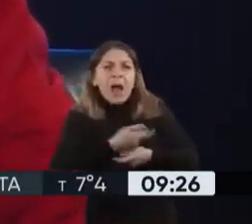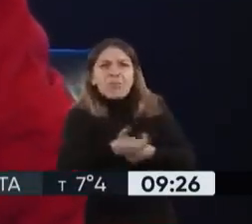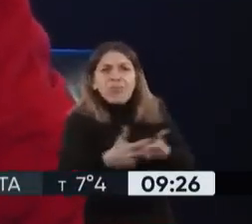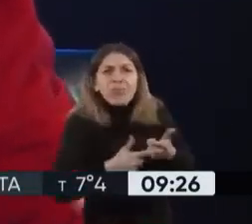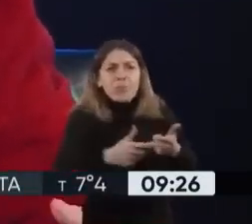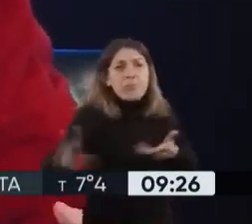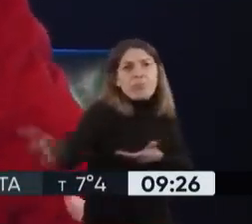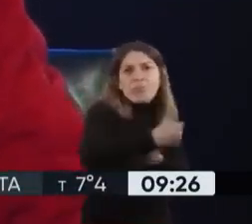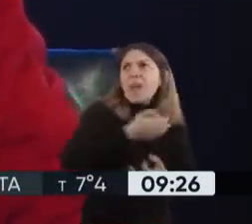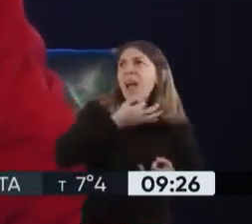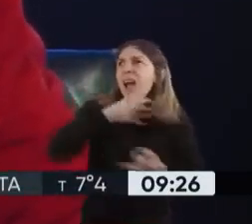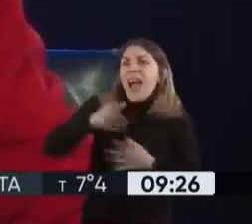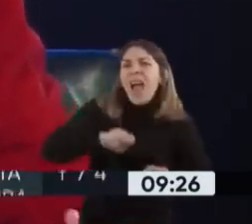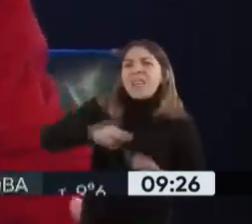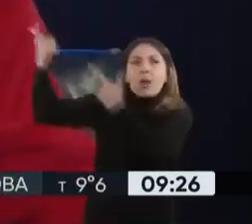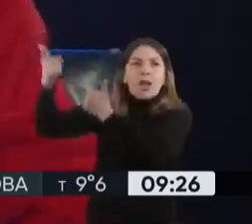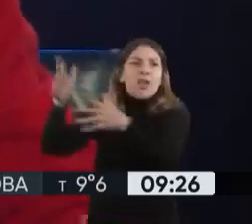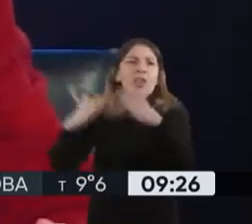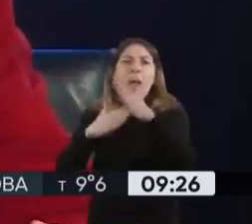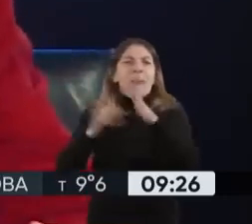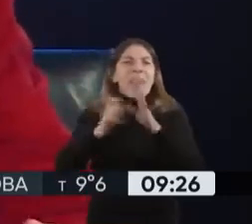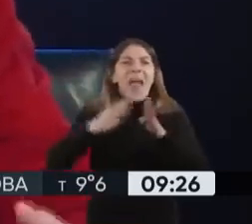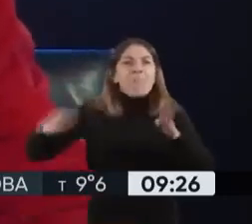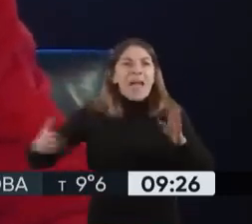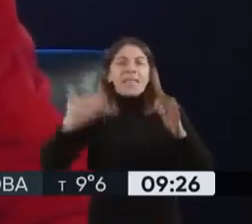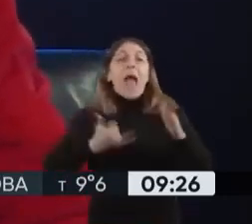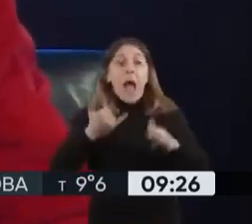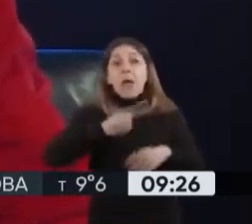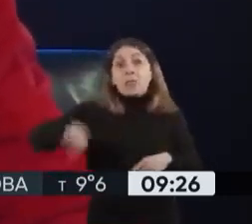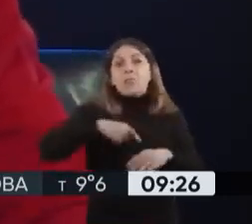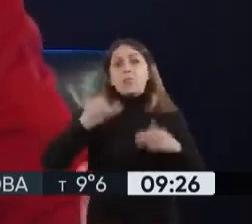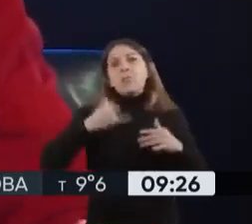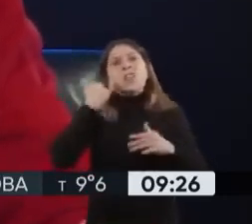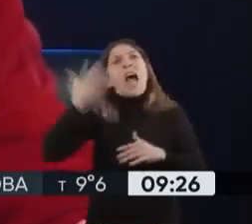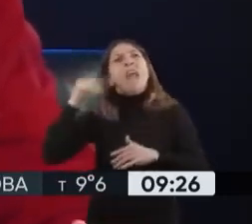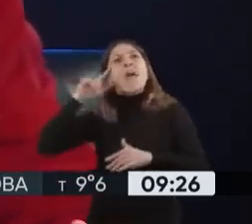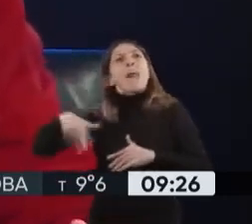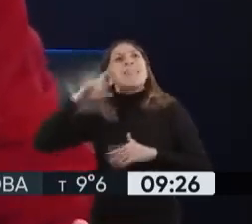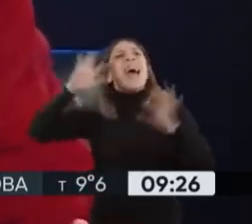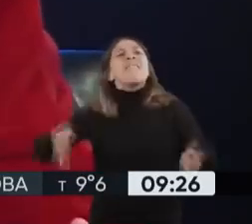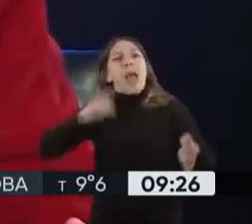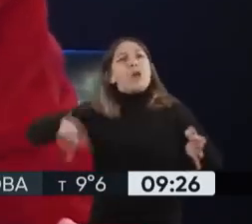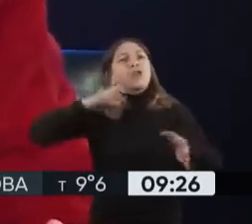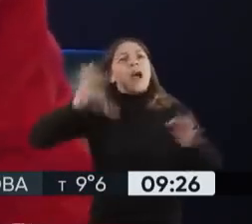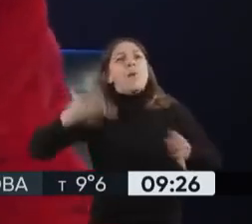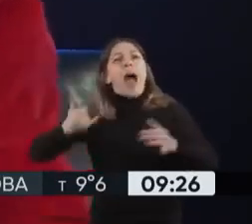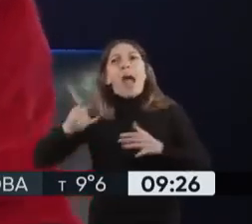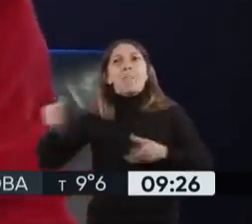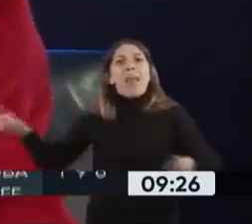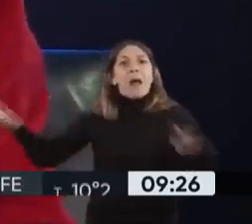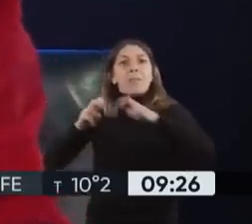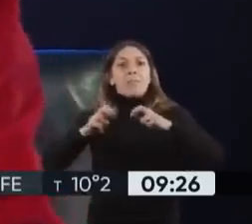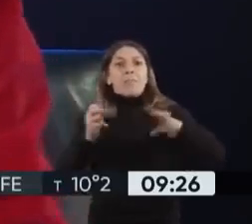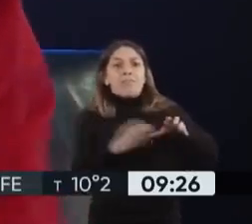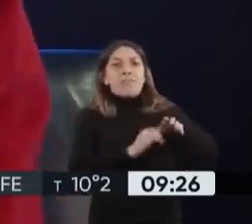exportaciones pero es circunstancial nosotros hoy tenemos un amesetamiento que estaba previsto y también tenemos por supuesto el tema de